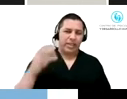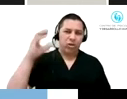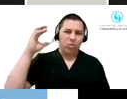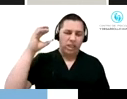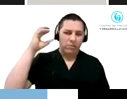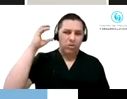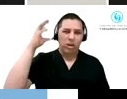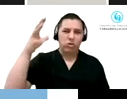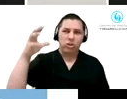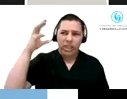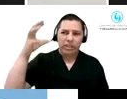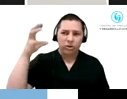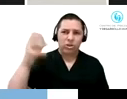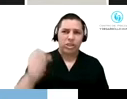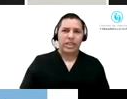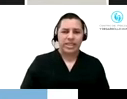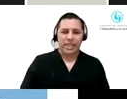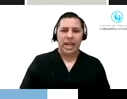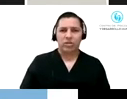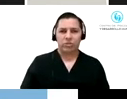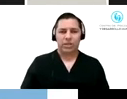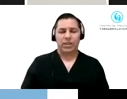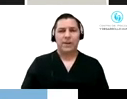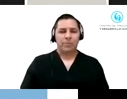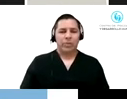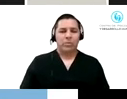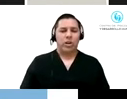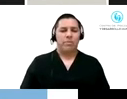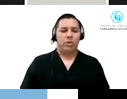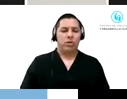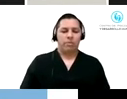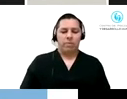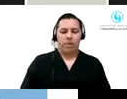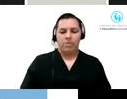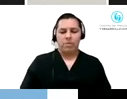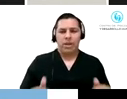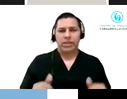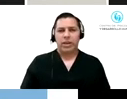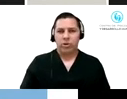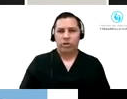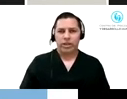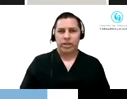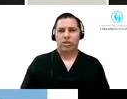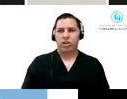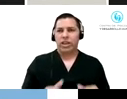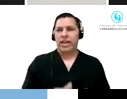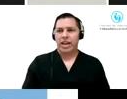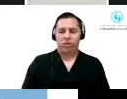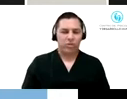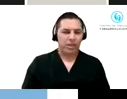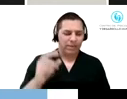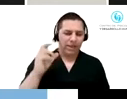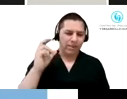es cómo tenemos como algunos sesgos ya instalados, ¿verdad? Por ejemplo, papá y mamá se divorcian, ¿con